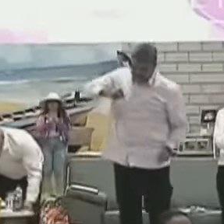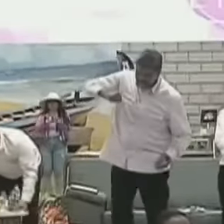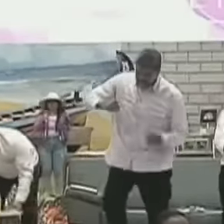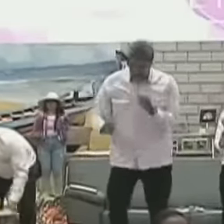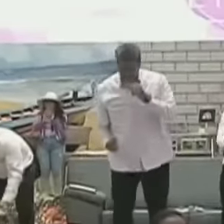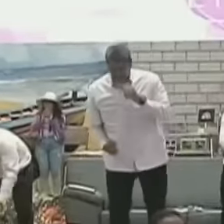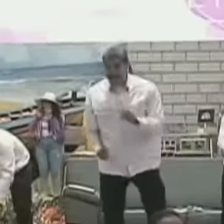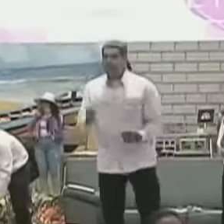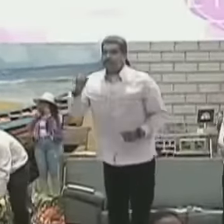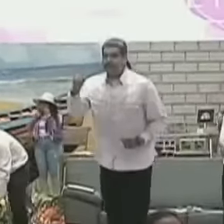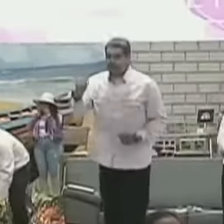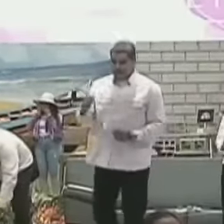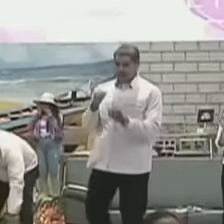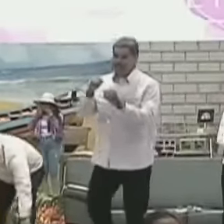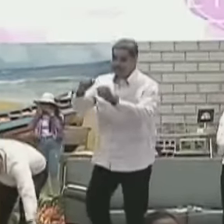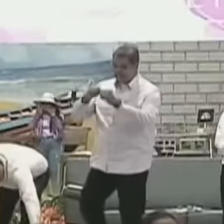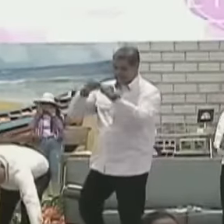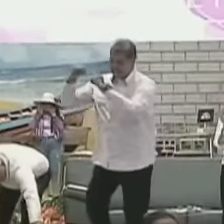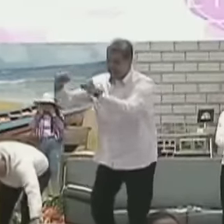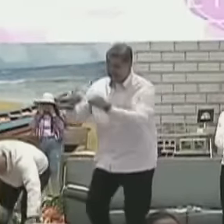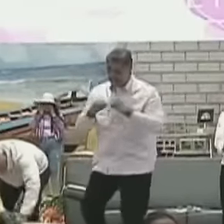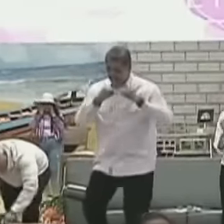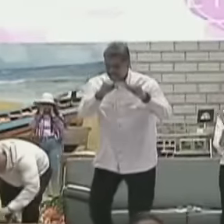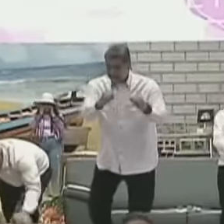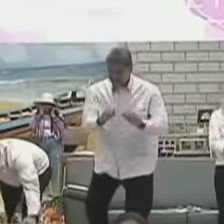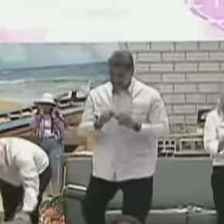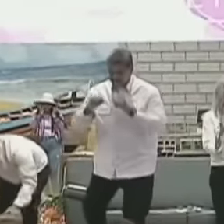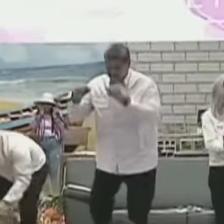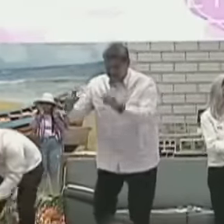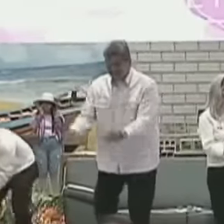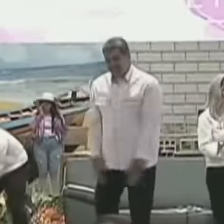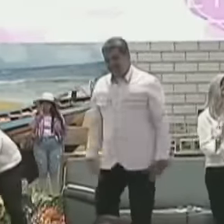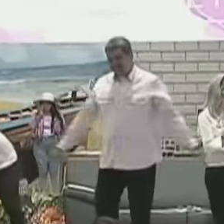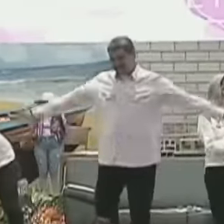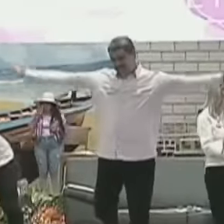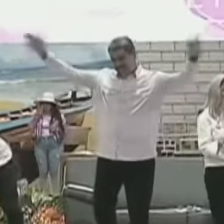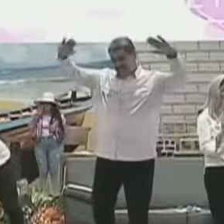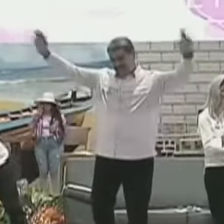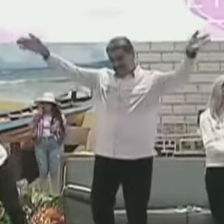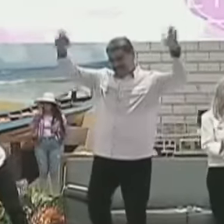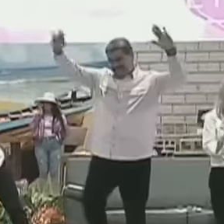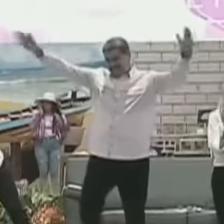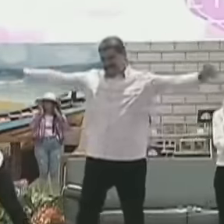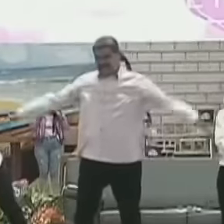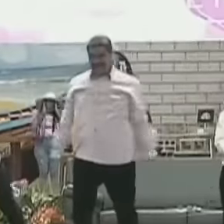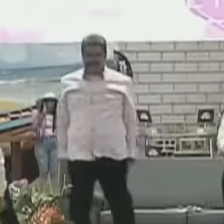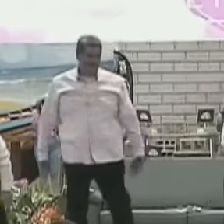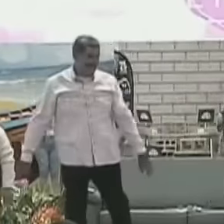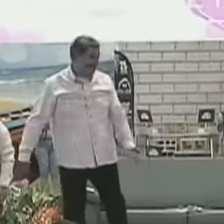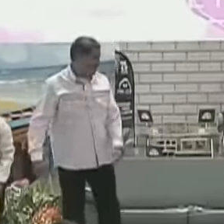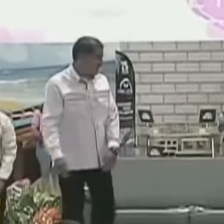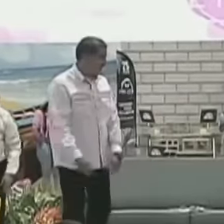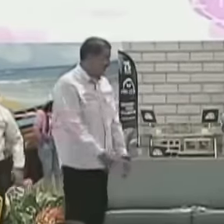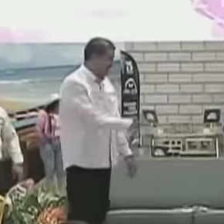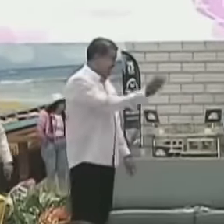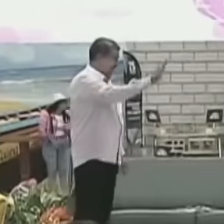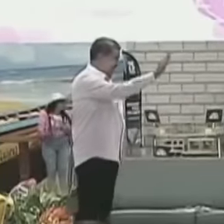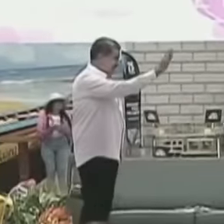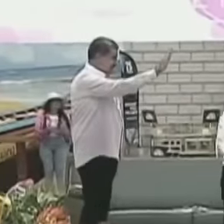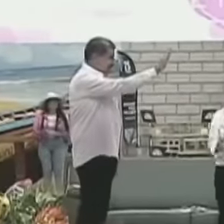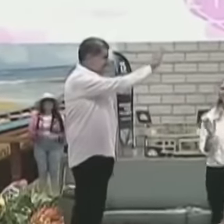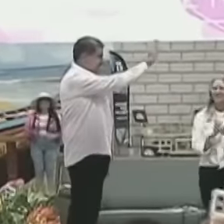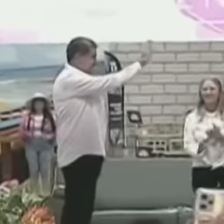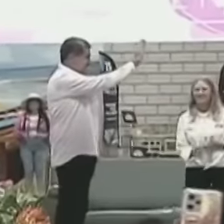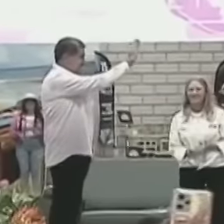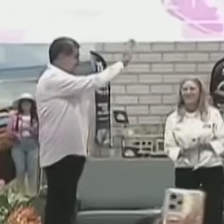6.591.000 mujeres en estos vértices. Impresionante lo que se ha logrado en 7 meses. Vamos a escuchar parte de lo que se vive acá desde